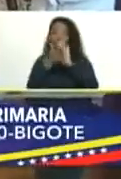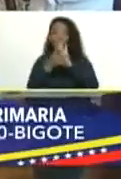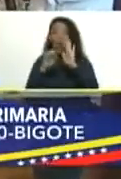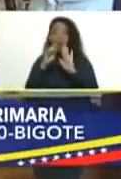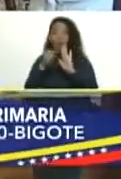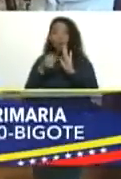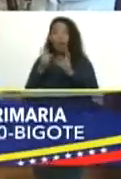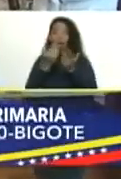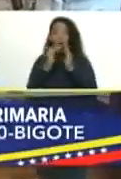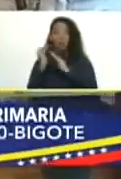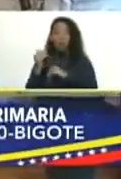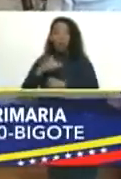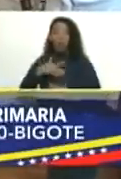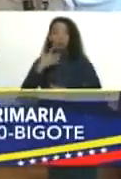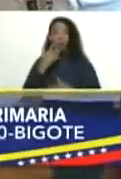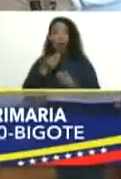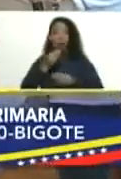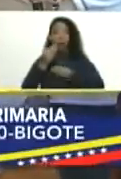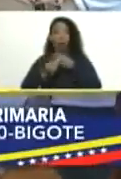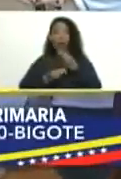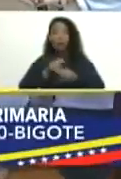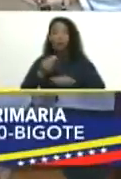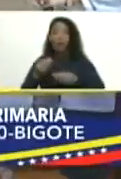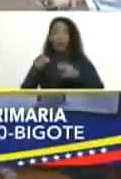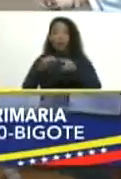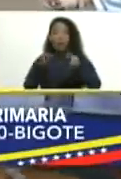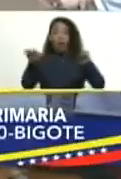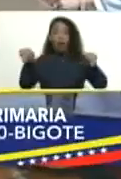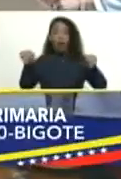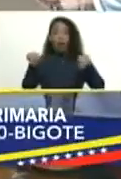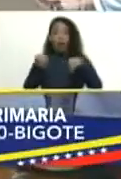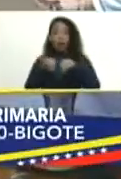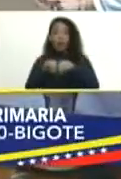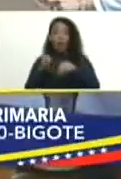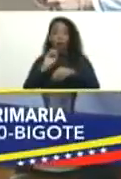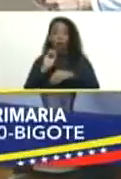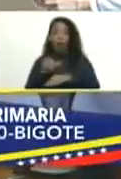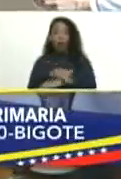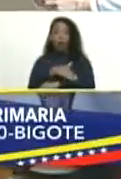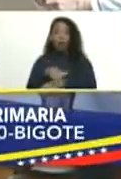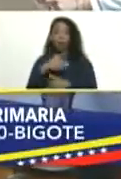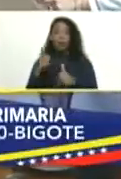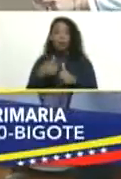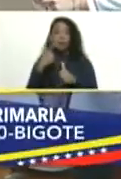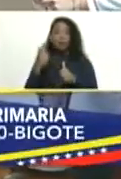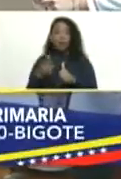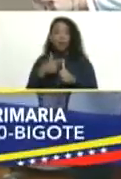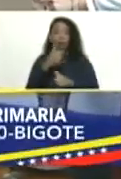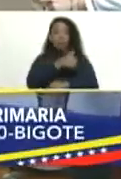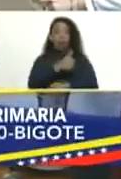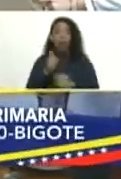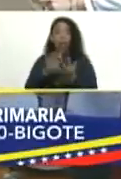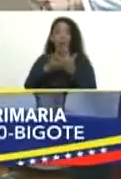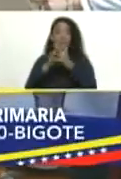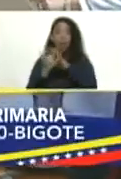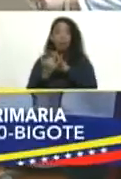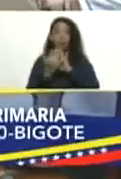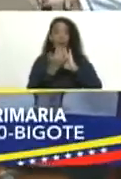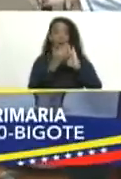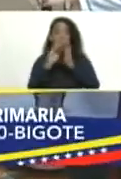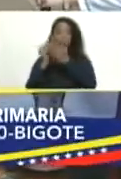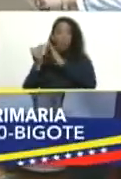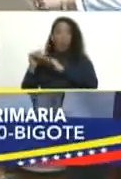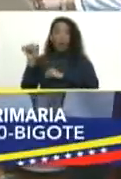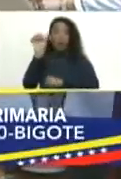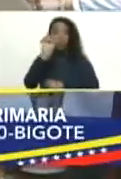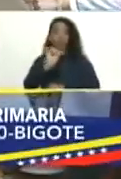comunidad, nosotros la podamos dar en la cancha o en la avenida principal de cada barrio, de cada comunidad, en el sur